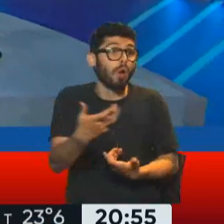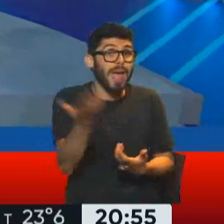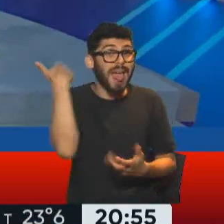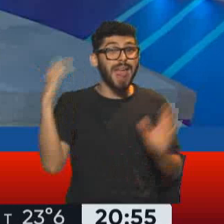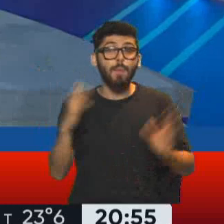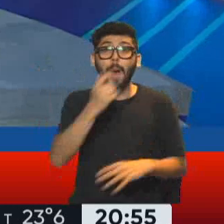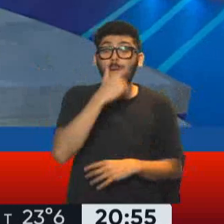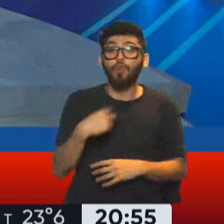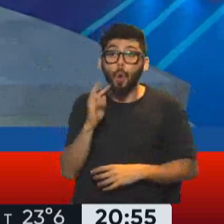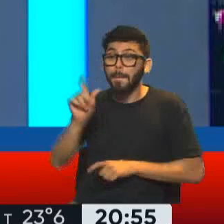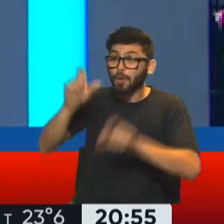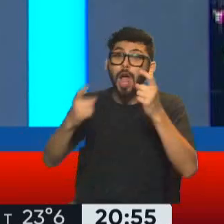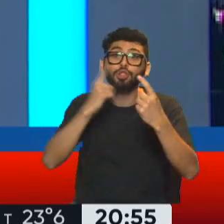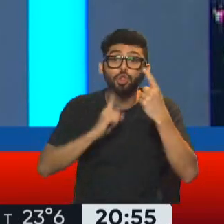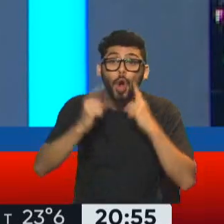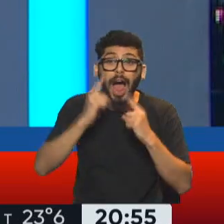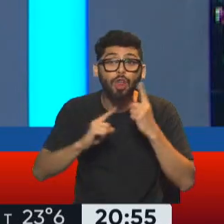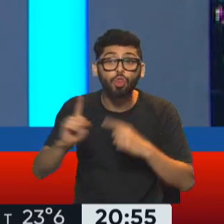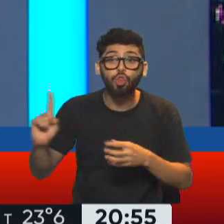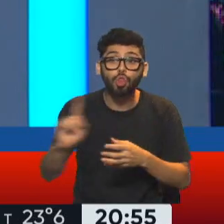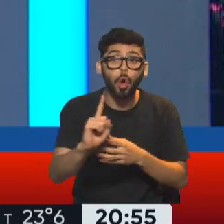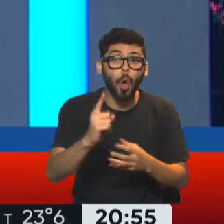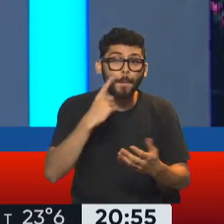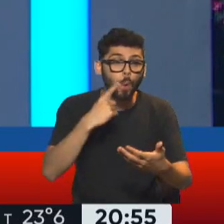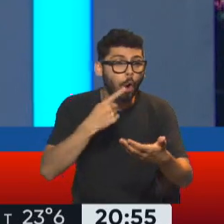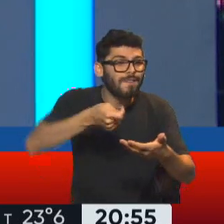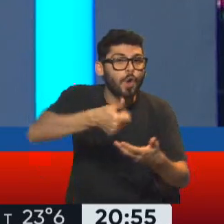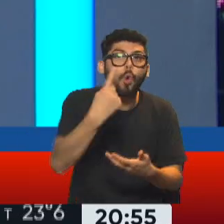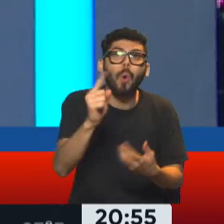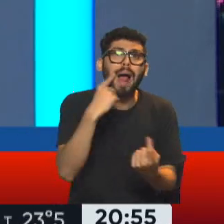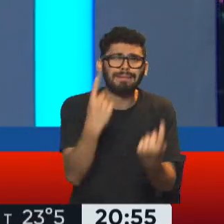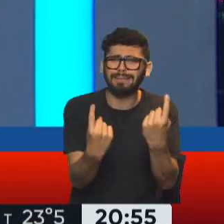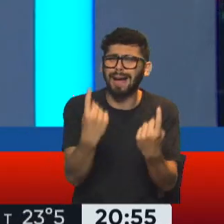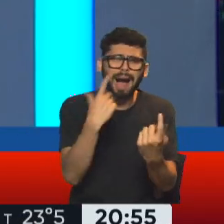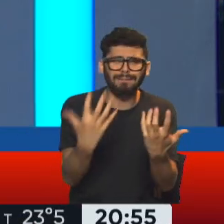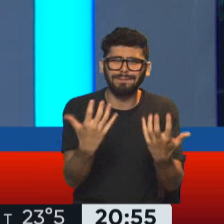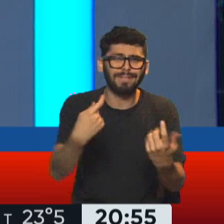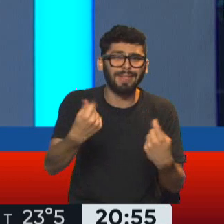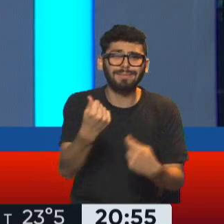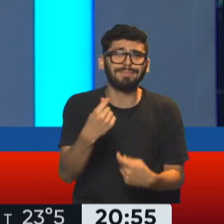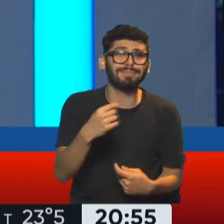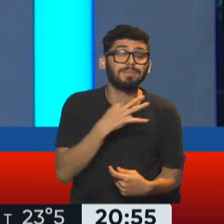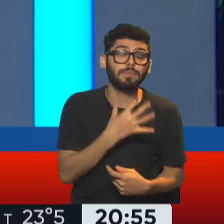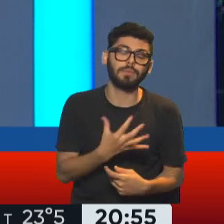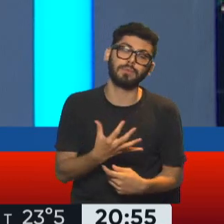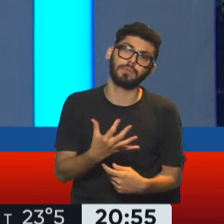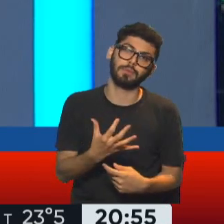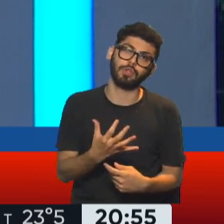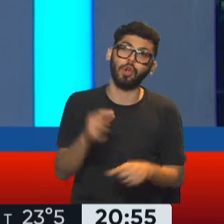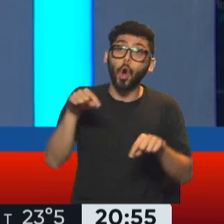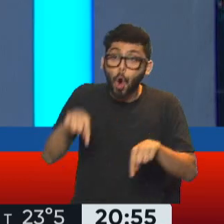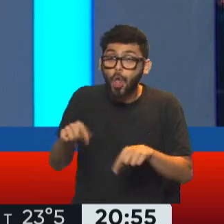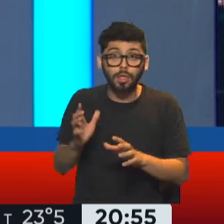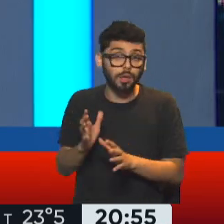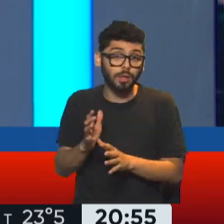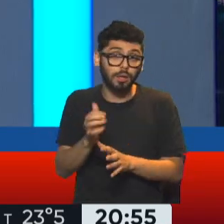en una farmacia porque tenía que elegir qué podía llevar, qué medicamento podía llevar. Hoy creo que esos medicamentos son gratuitos, lo